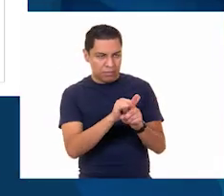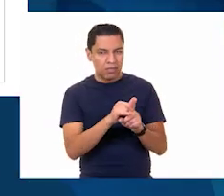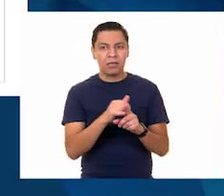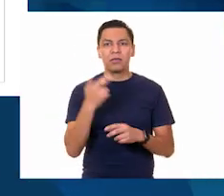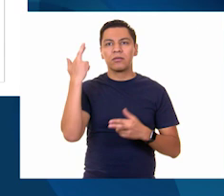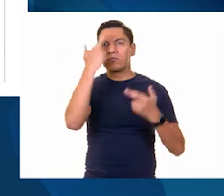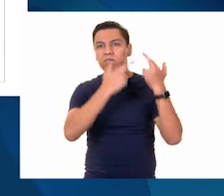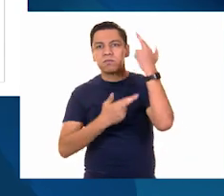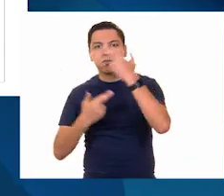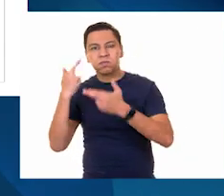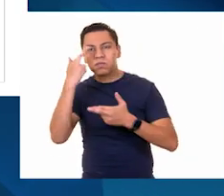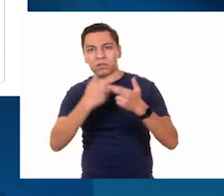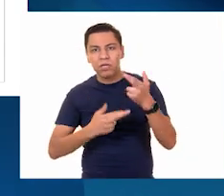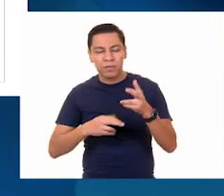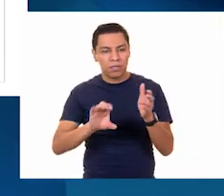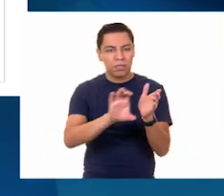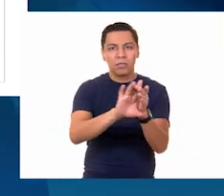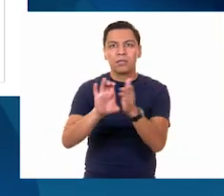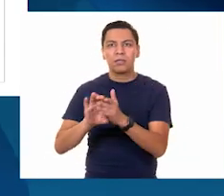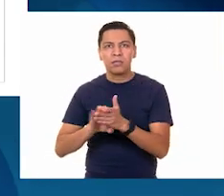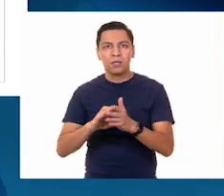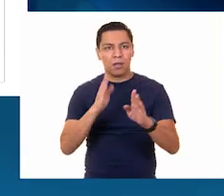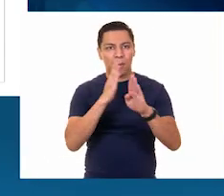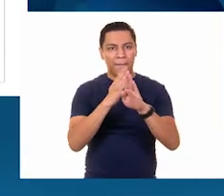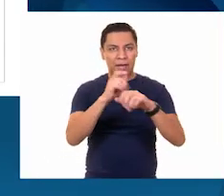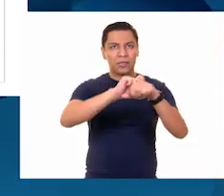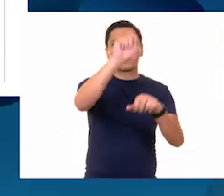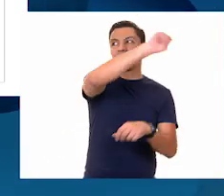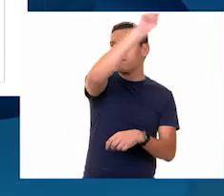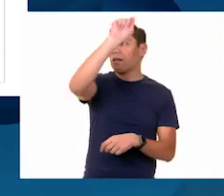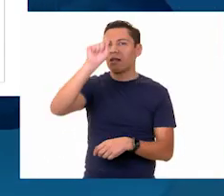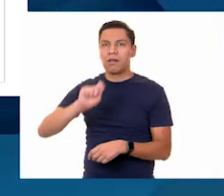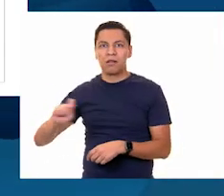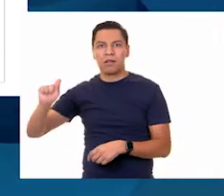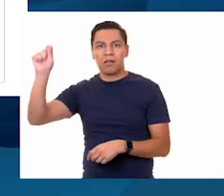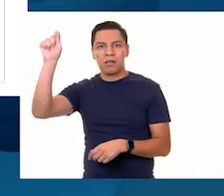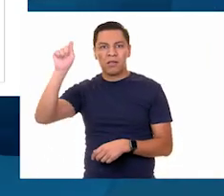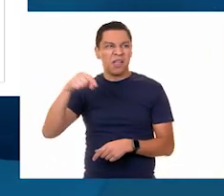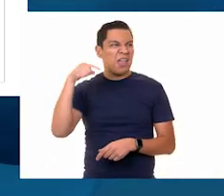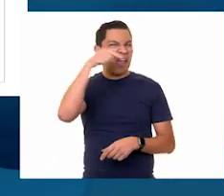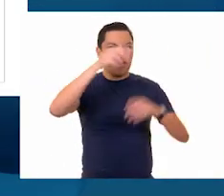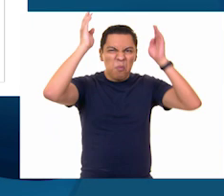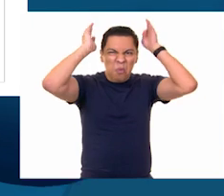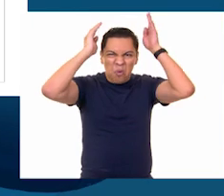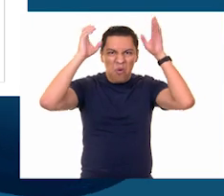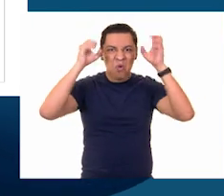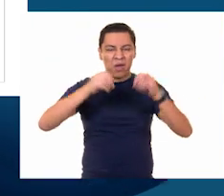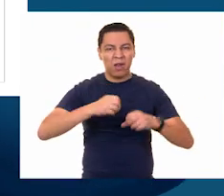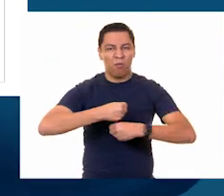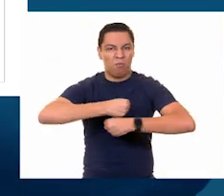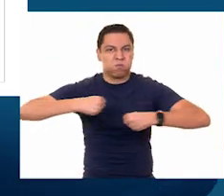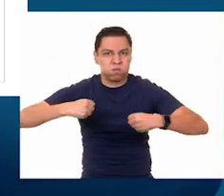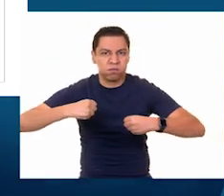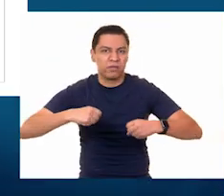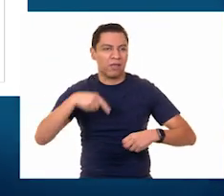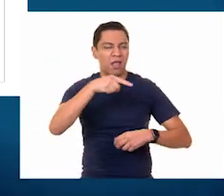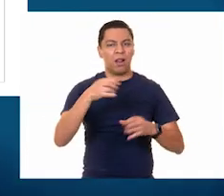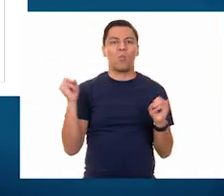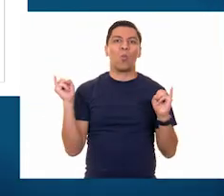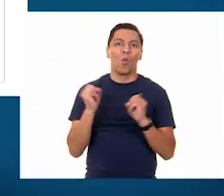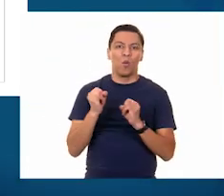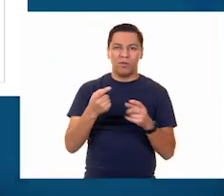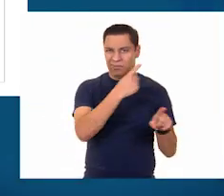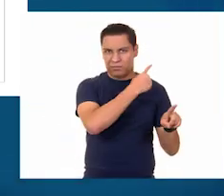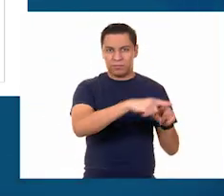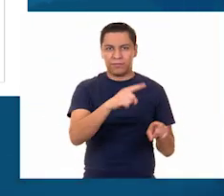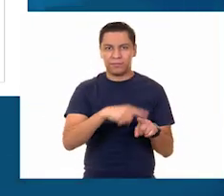ver si existen agresiones escritas. Muy bien. Como sucede en otros textos en los que se dan indicaciones, los